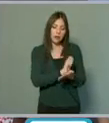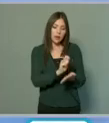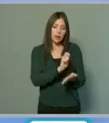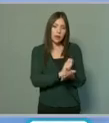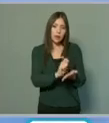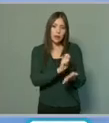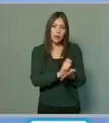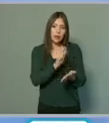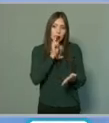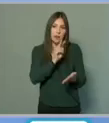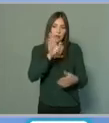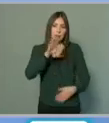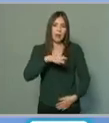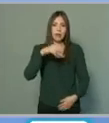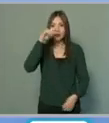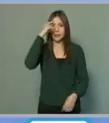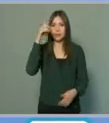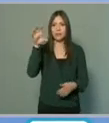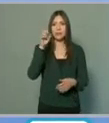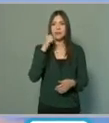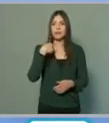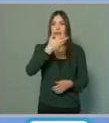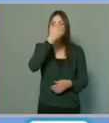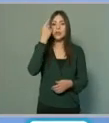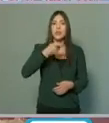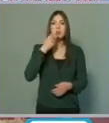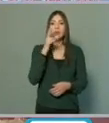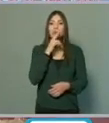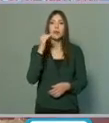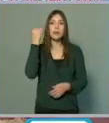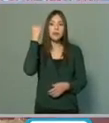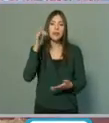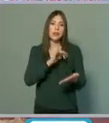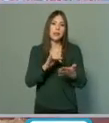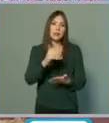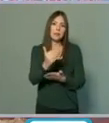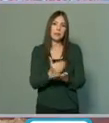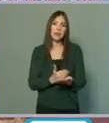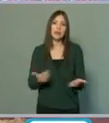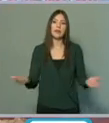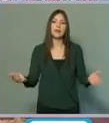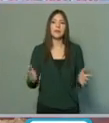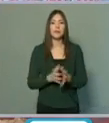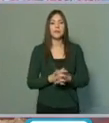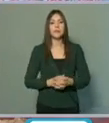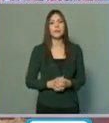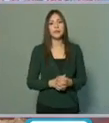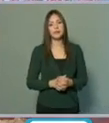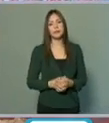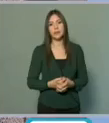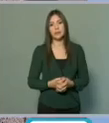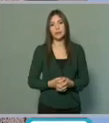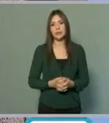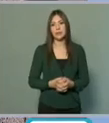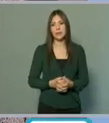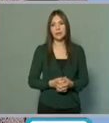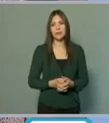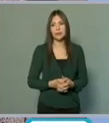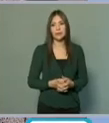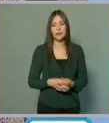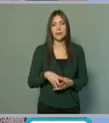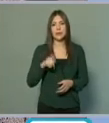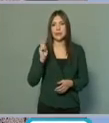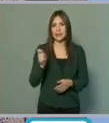pero escrita, entonces no, sí, porque si no Yo se dije, habla ruso, órale, imagínate Enrique, leer. órale, menos, Enrique. ¿no? Pero saben que yo creo que la clave aquí